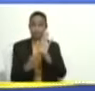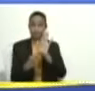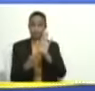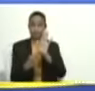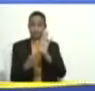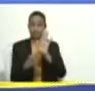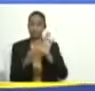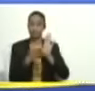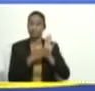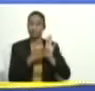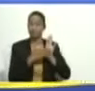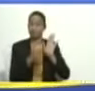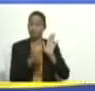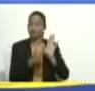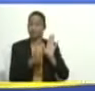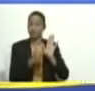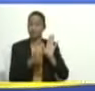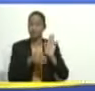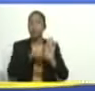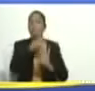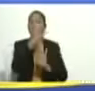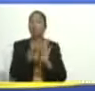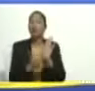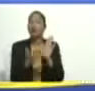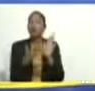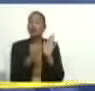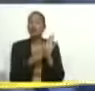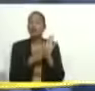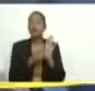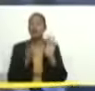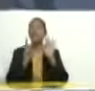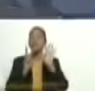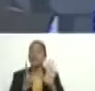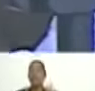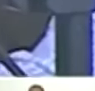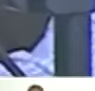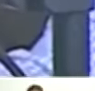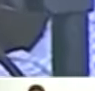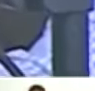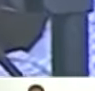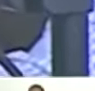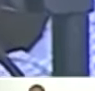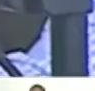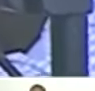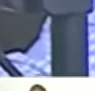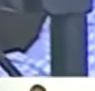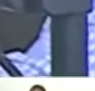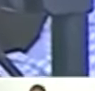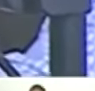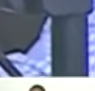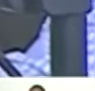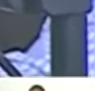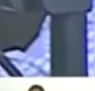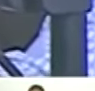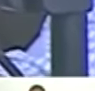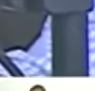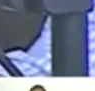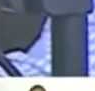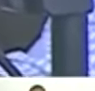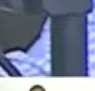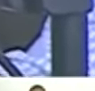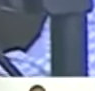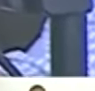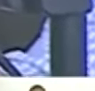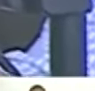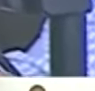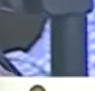El proyecto de las 7T, de las grandes transformaciones. el plan de